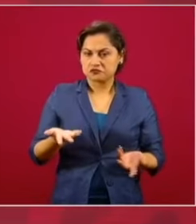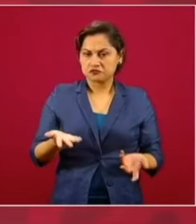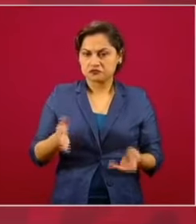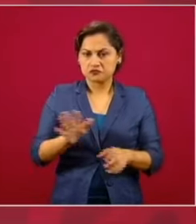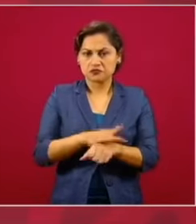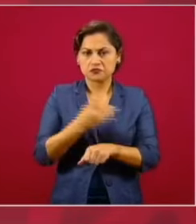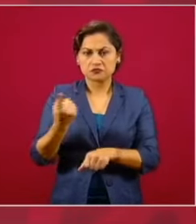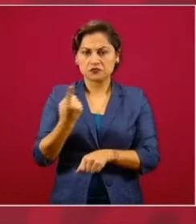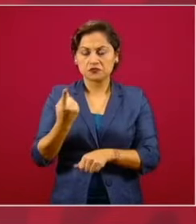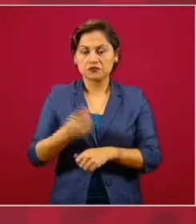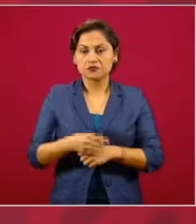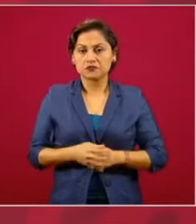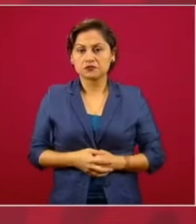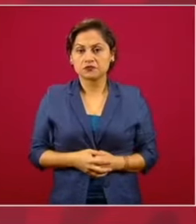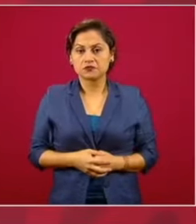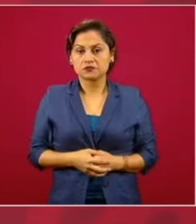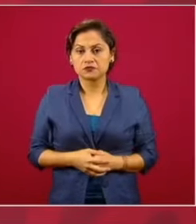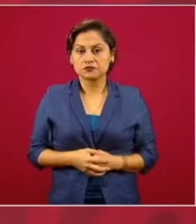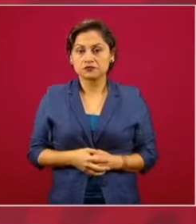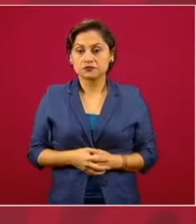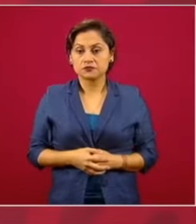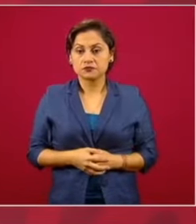pues,